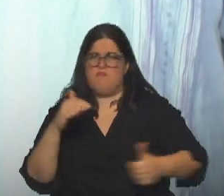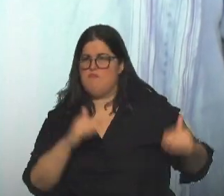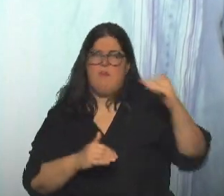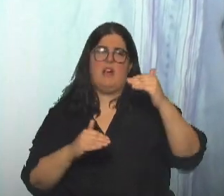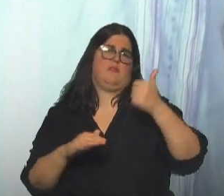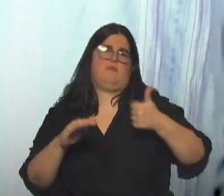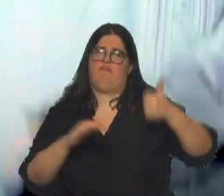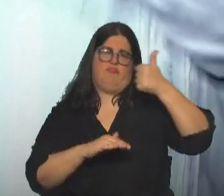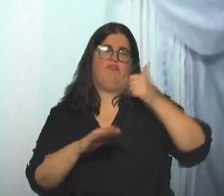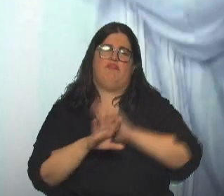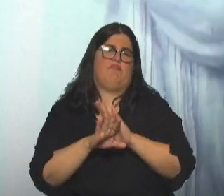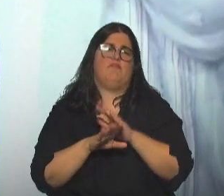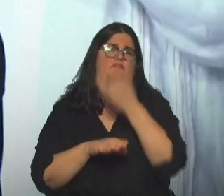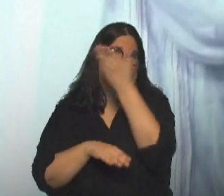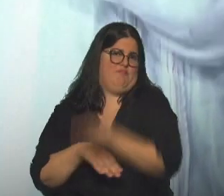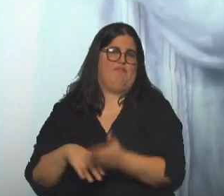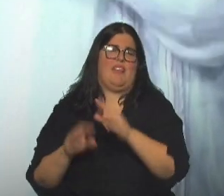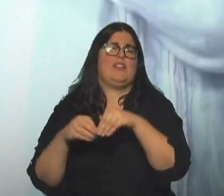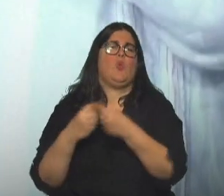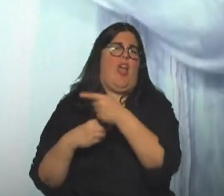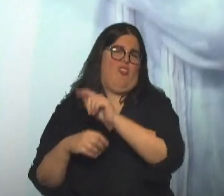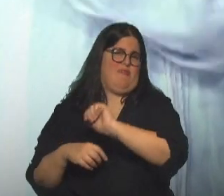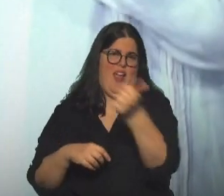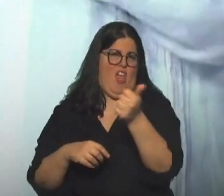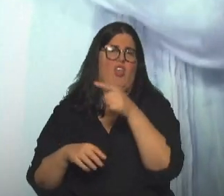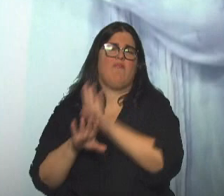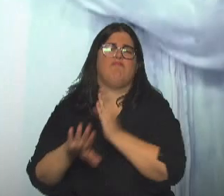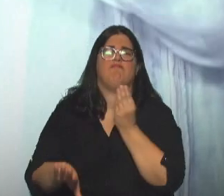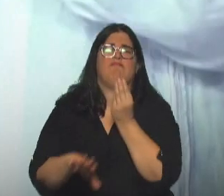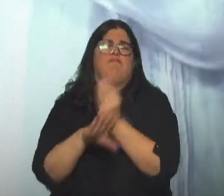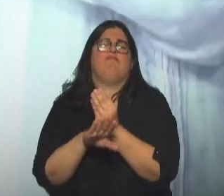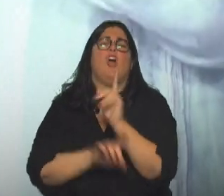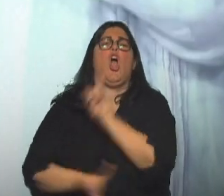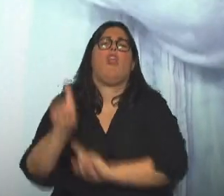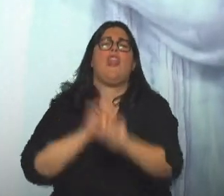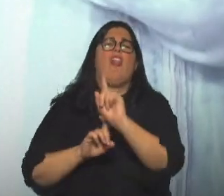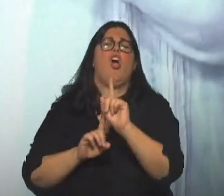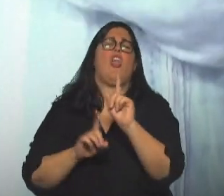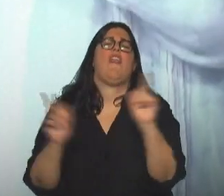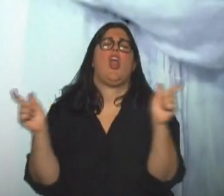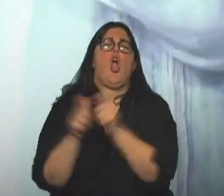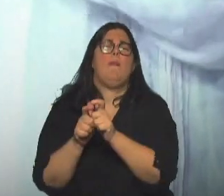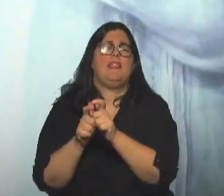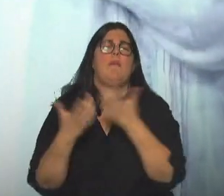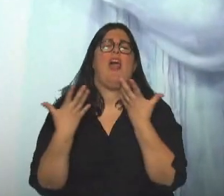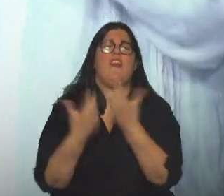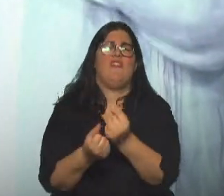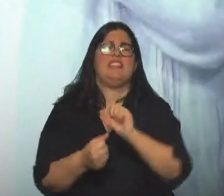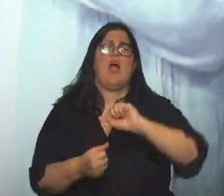posicionamiento para ser considerada como coordinadora de los comités para la defensa de la